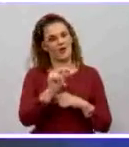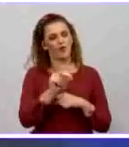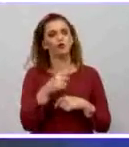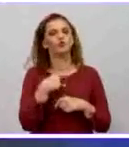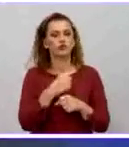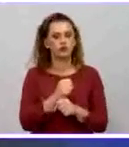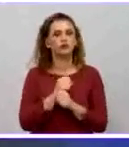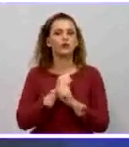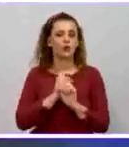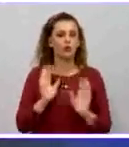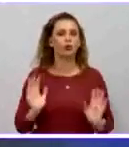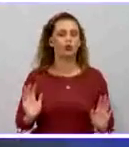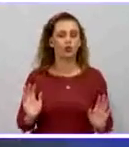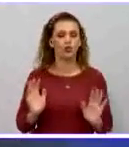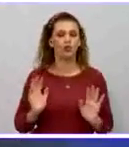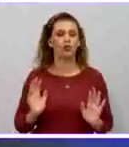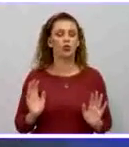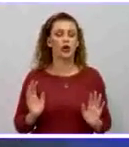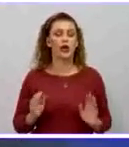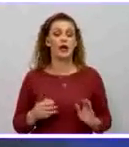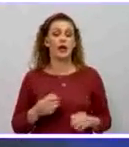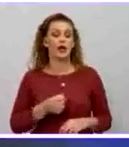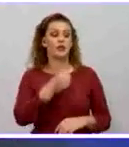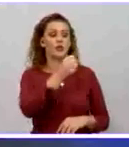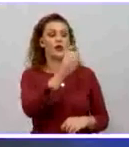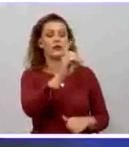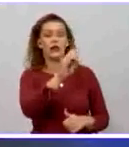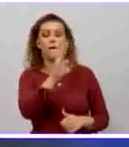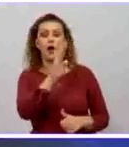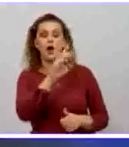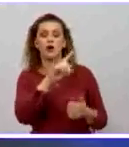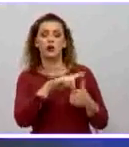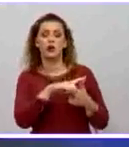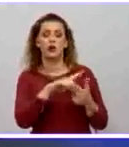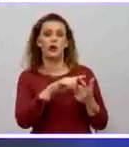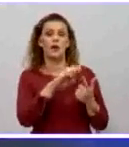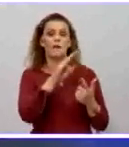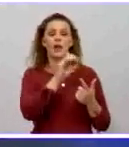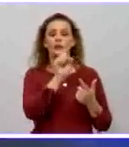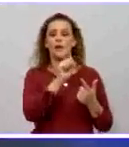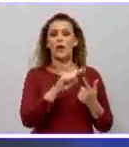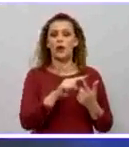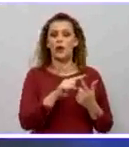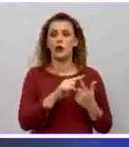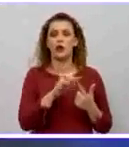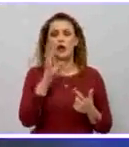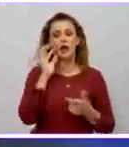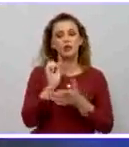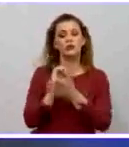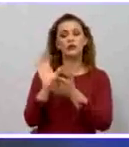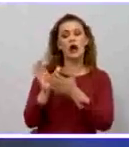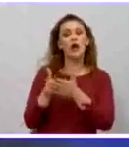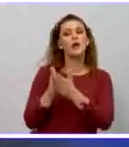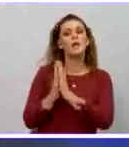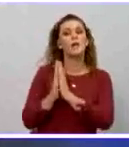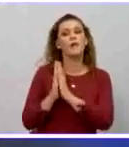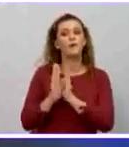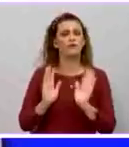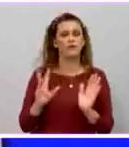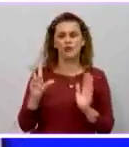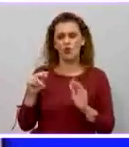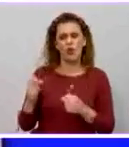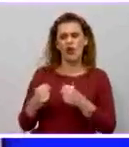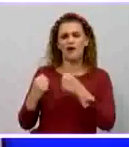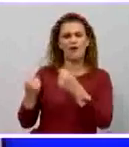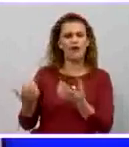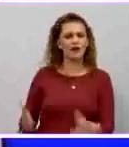yo estoy seguro que no es que te va... Devolvió a Dylan Brand y a Brian Samir, ¿verdad? Yo creo que San Carlos está pidiendo... Es que no eran